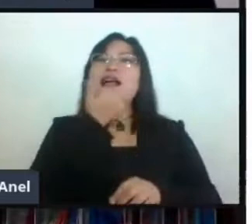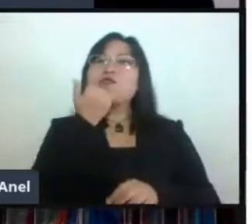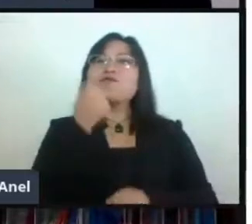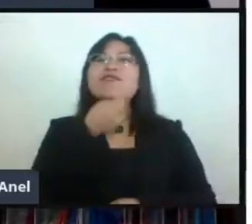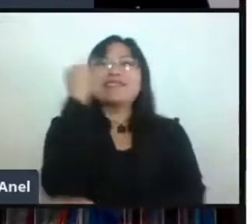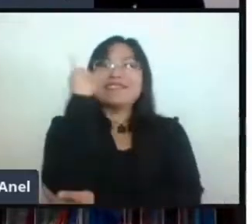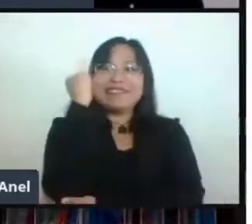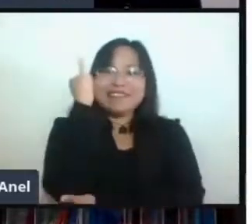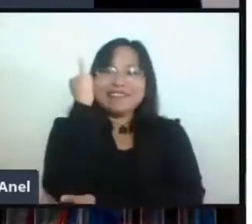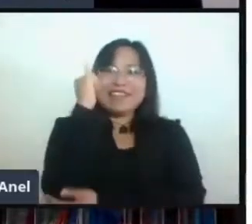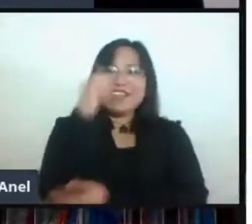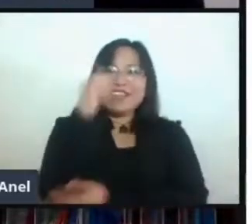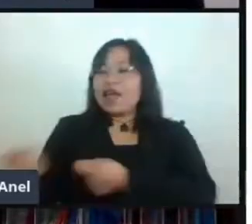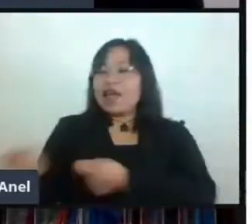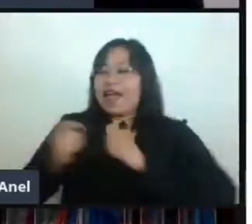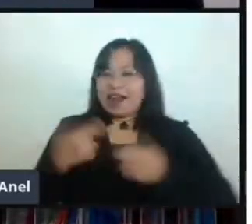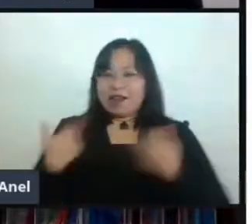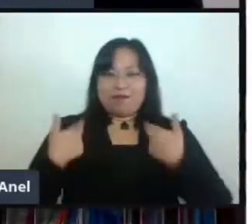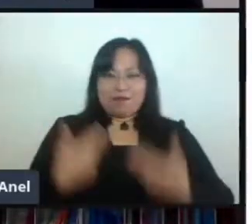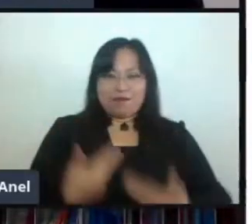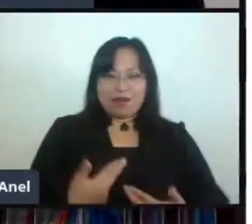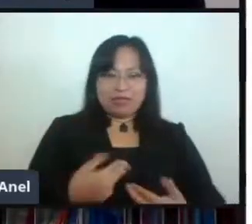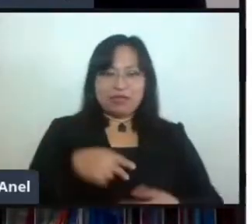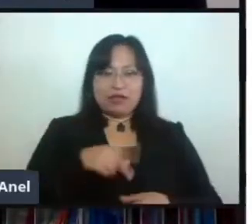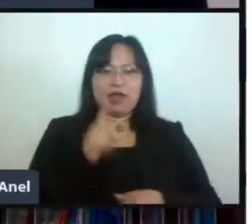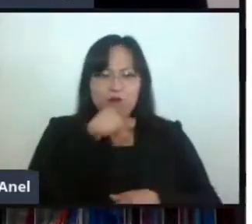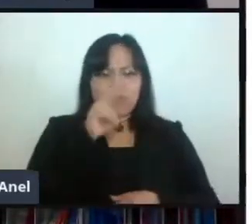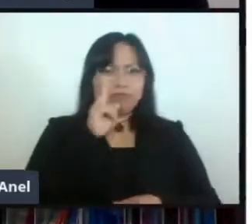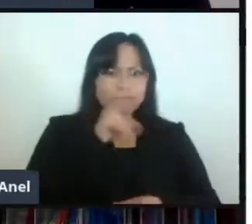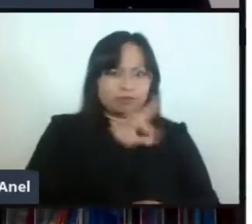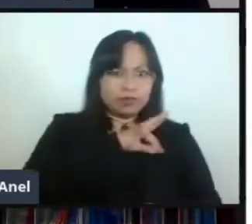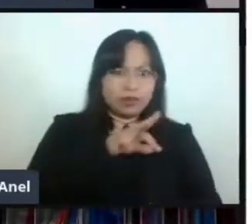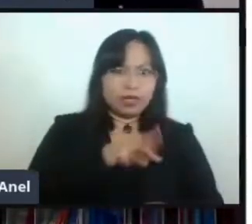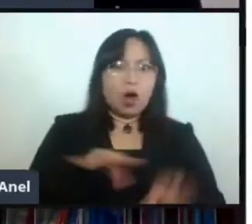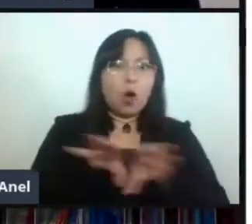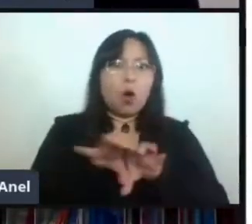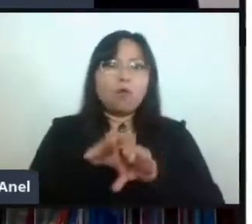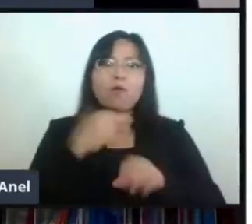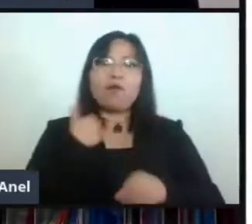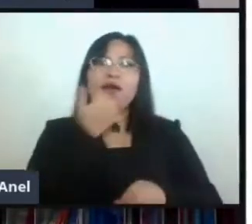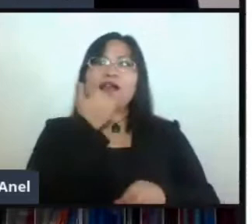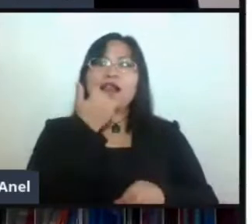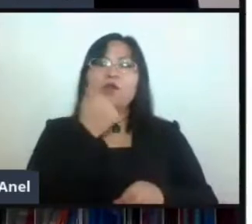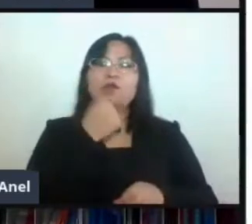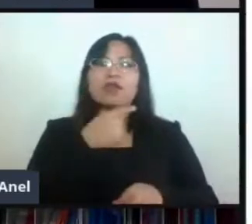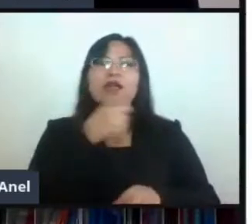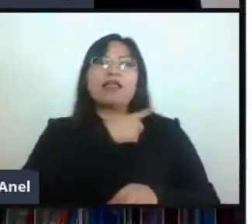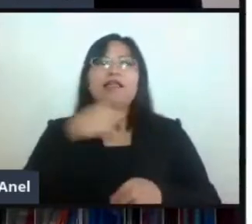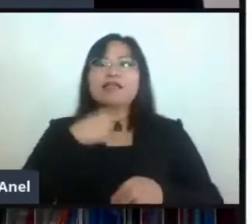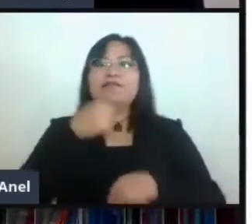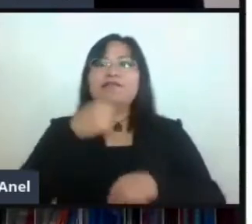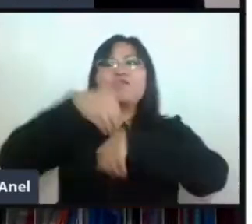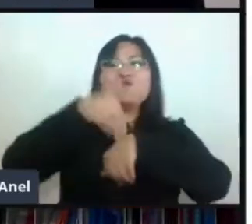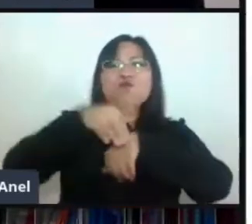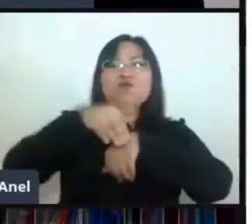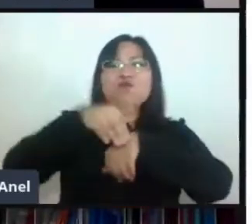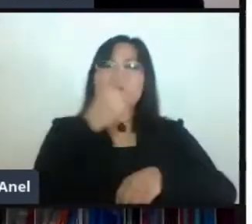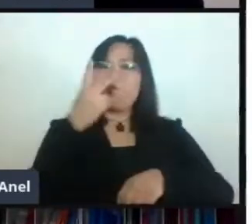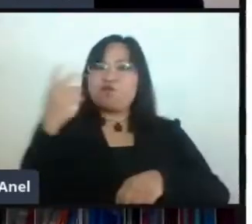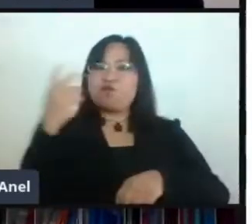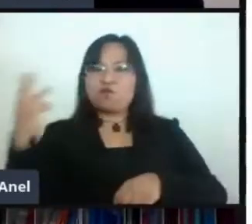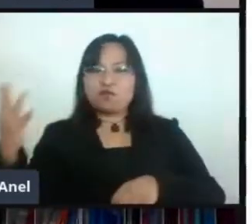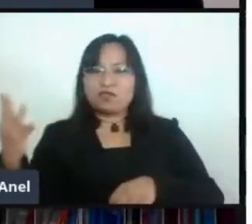Como ustedes pueden ver, los alumnos tienen que resolver problemas numéricos. Entonces, lo que ellos tienen que hacer